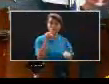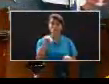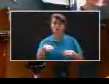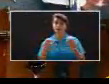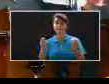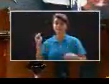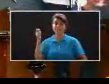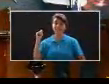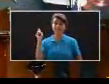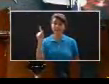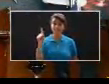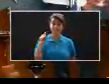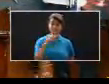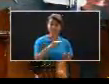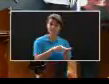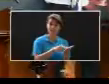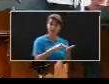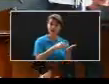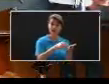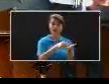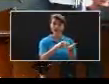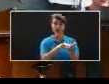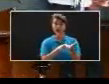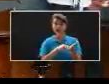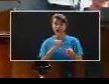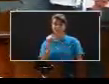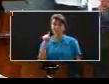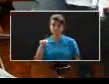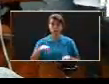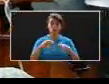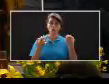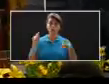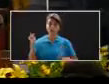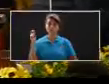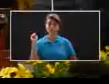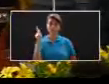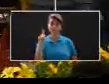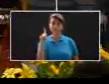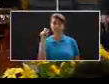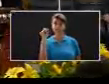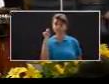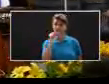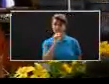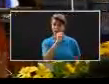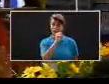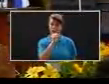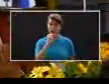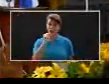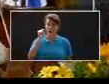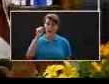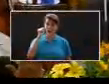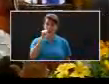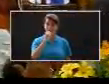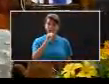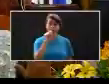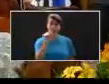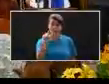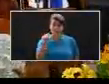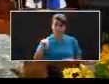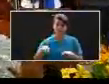así como David danzaba, así como David cantaba,